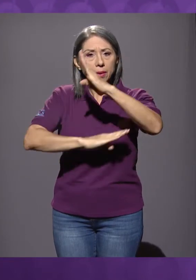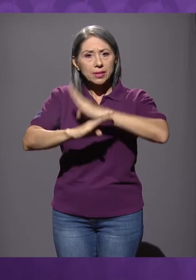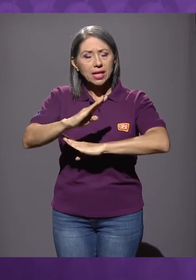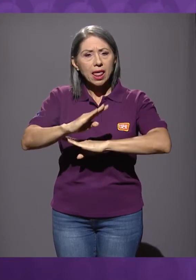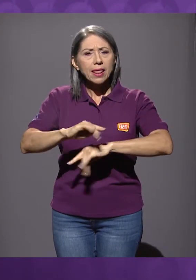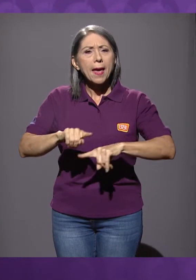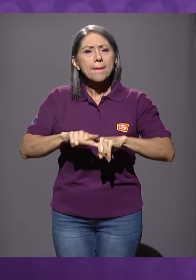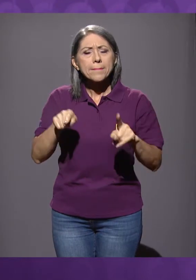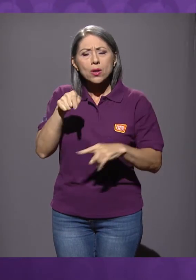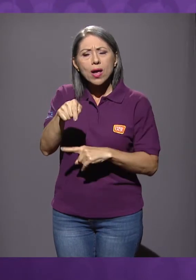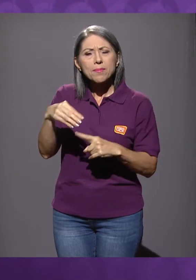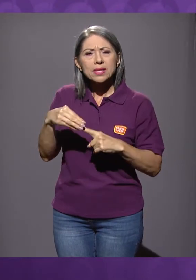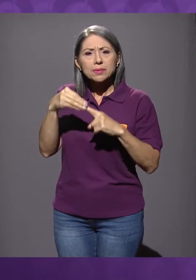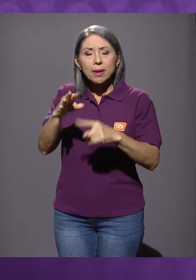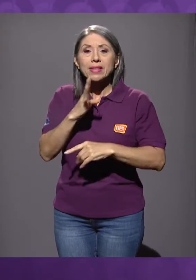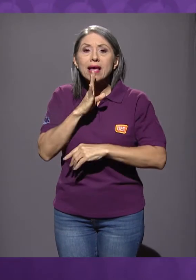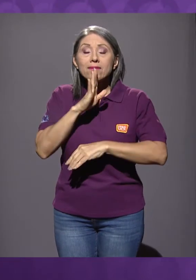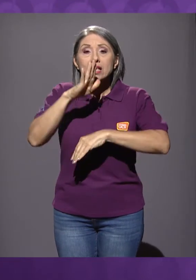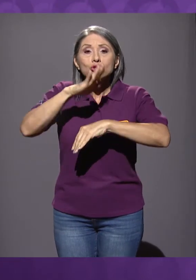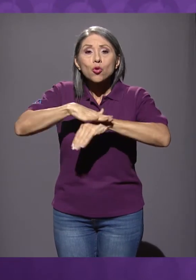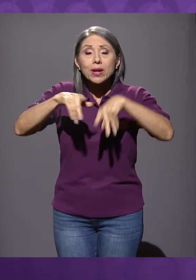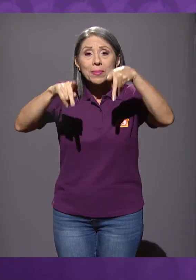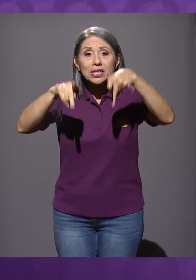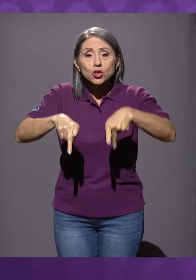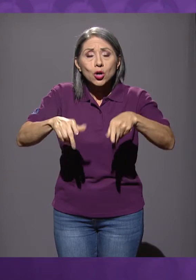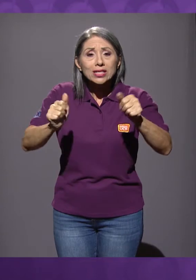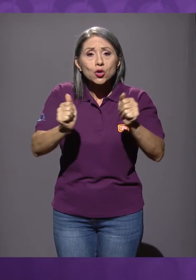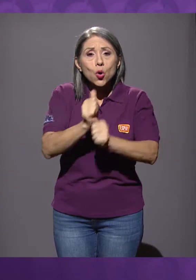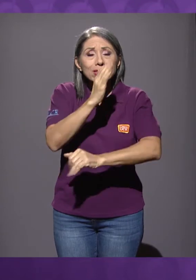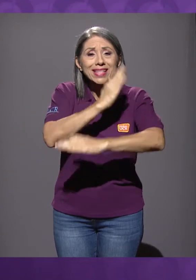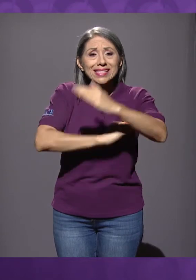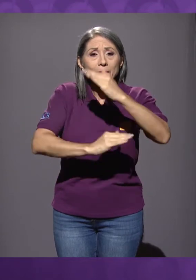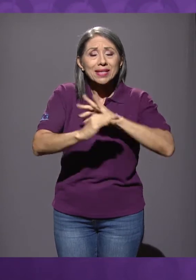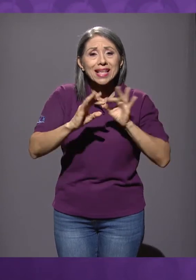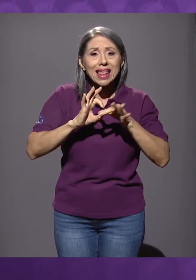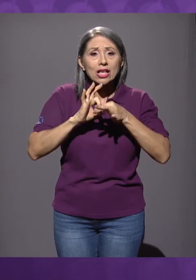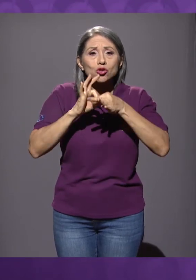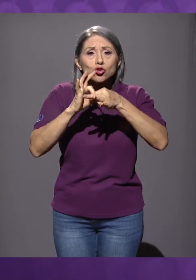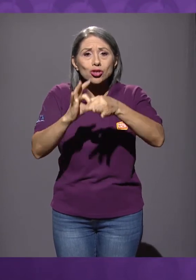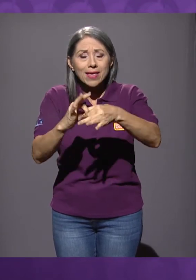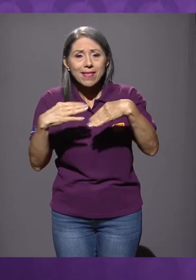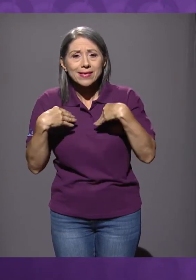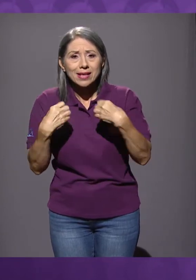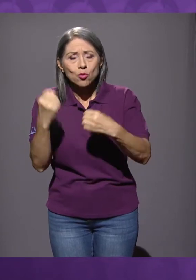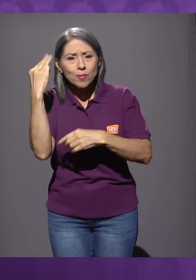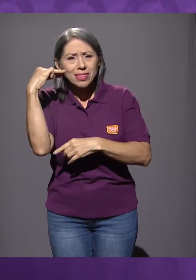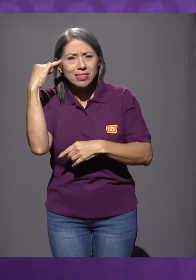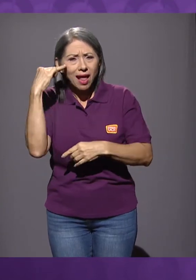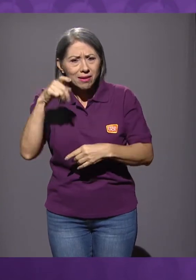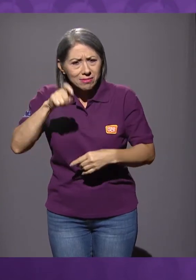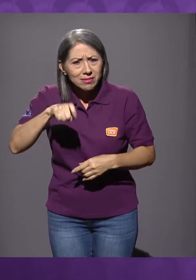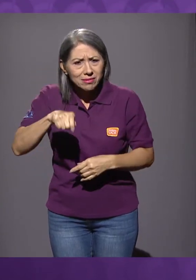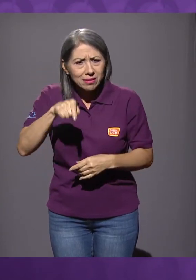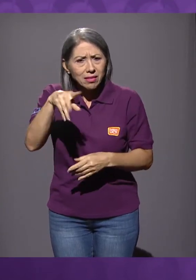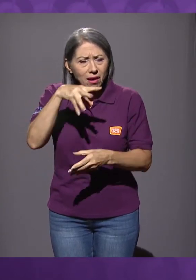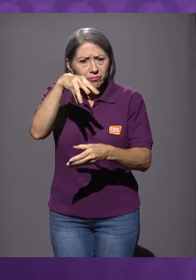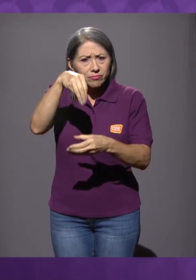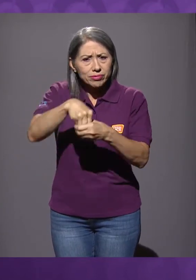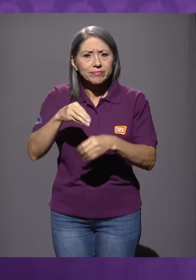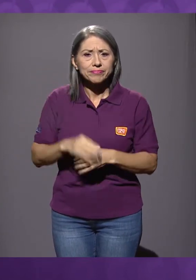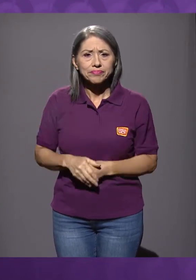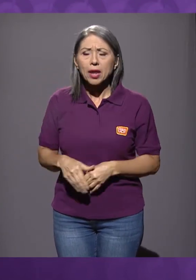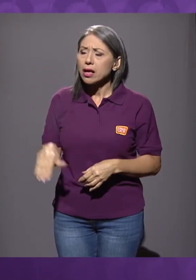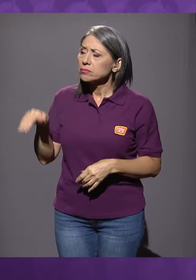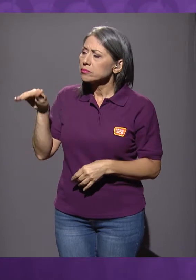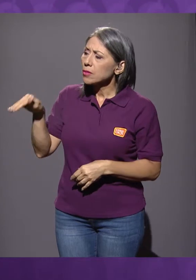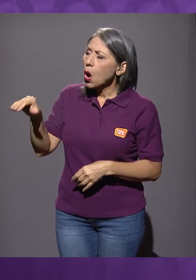pero refiriéndose principalmente a personas cuya discapacidad está asociada a una condición de salud mental. Adriana, ¿qué